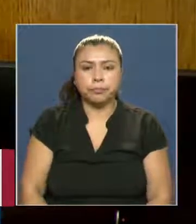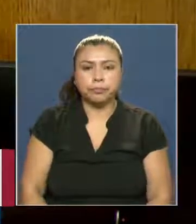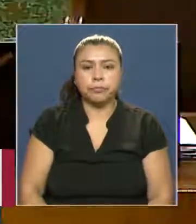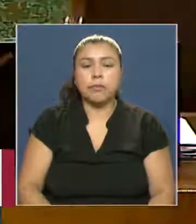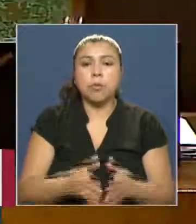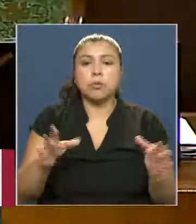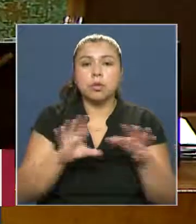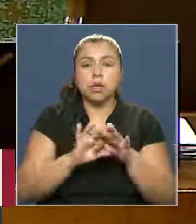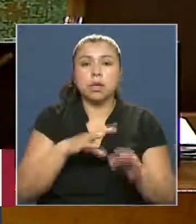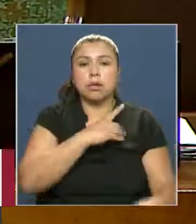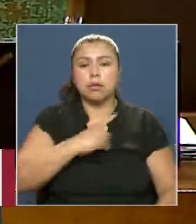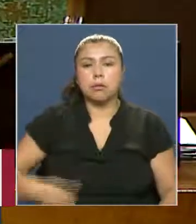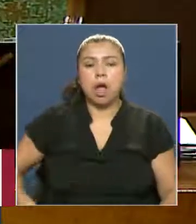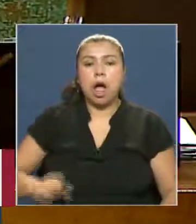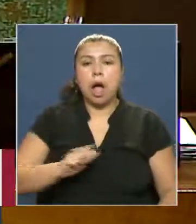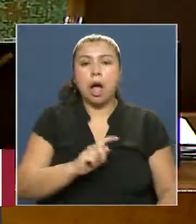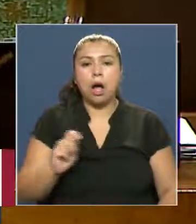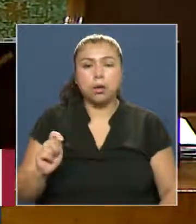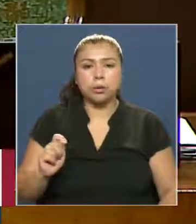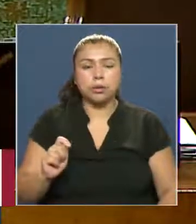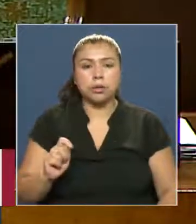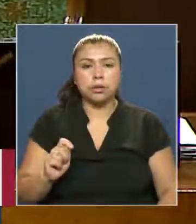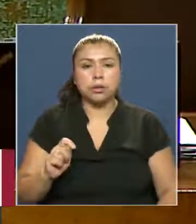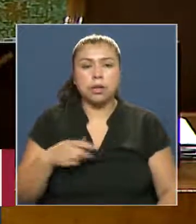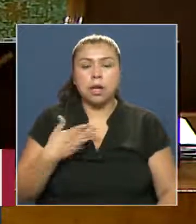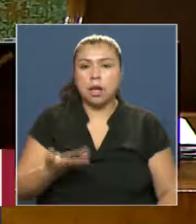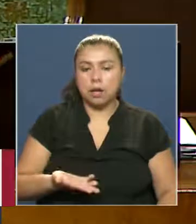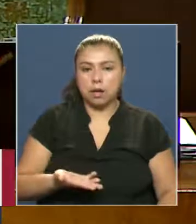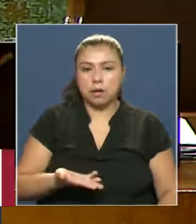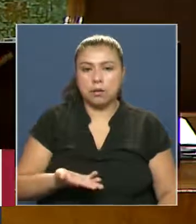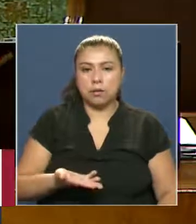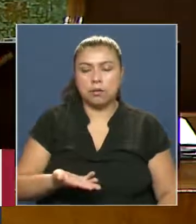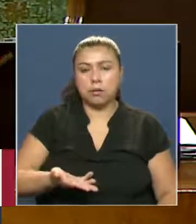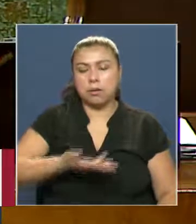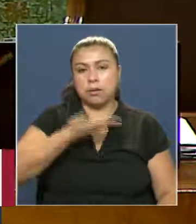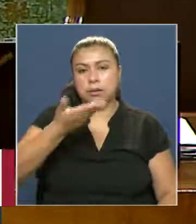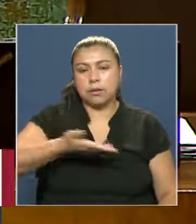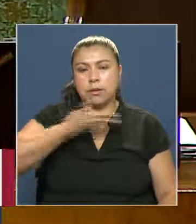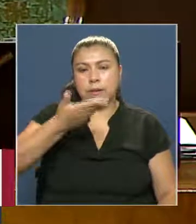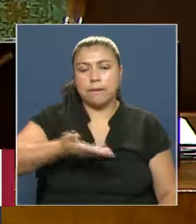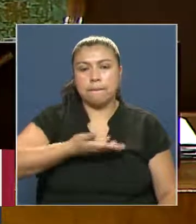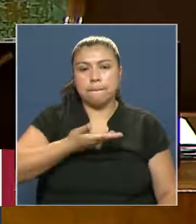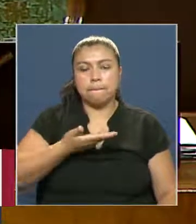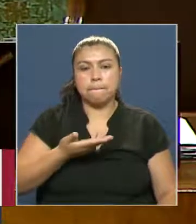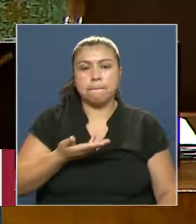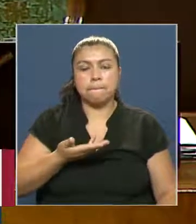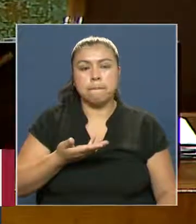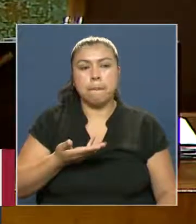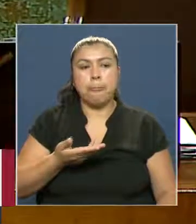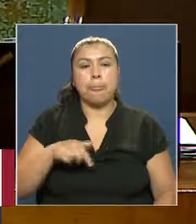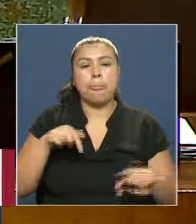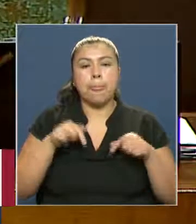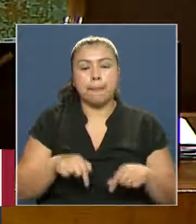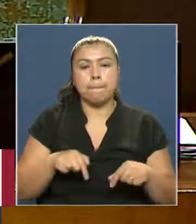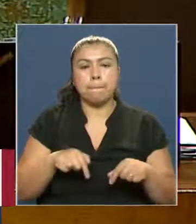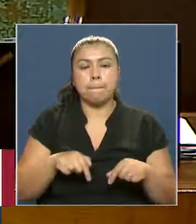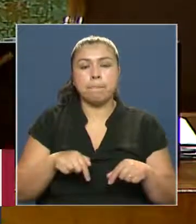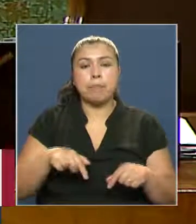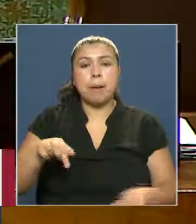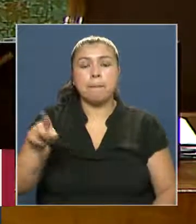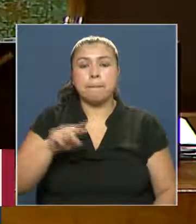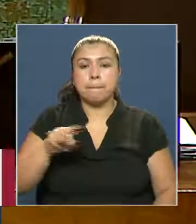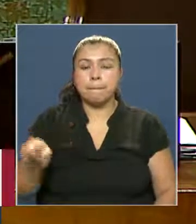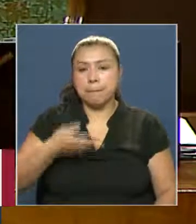Muchas gracias, diputado Pepe Out. De inmediato le entrego el uso de la palabra al honorable diputado integrante del Comité del Partido